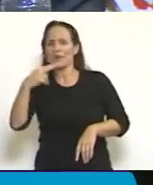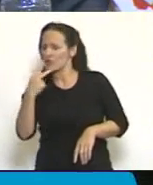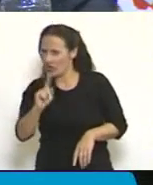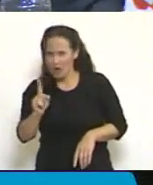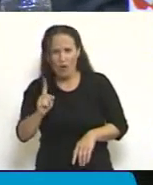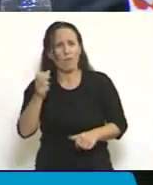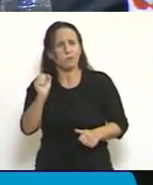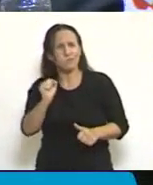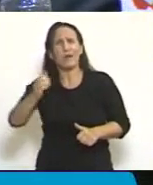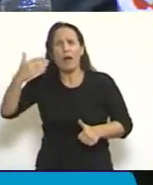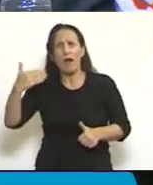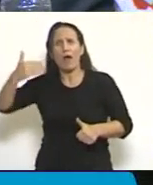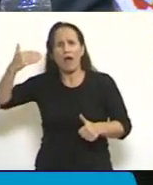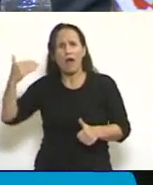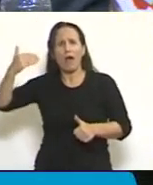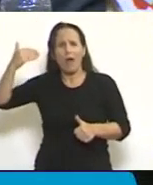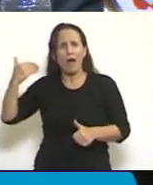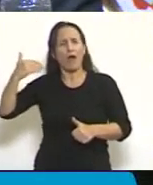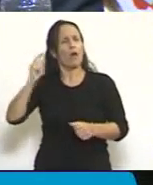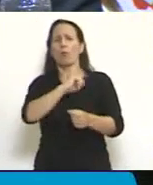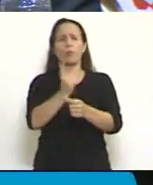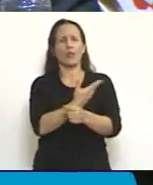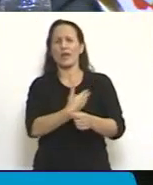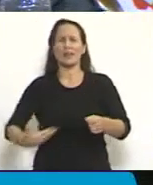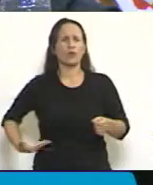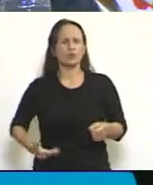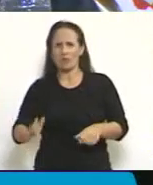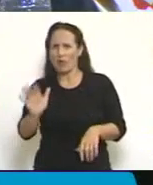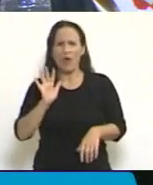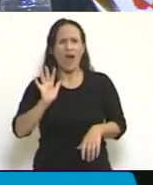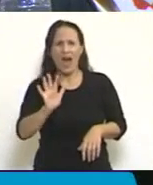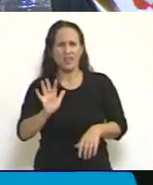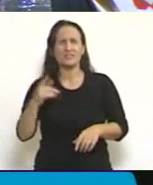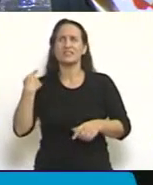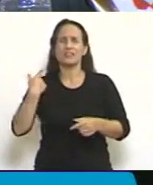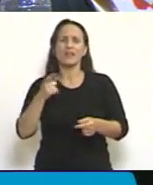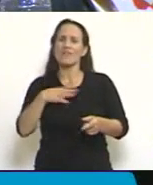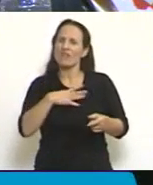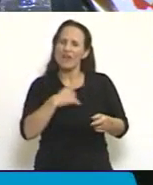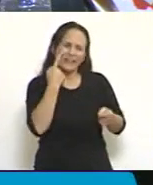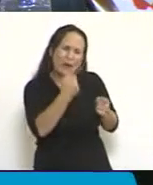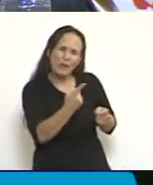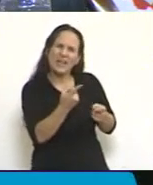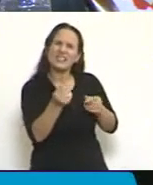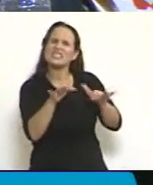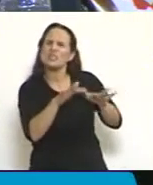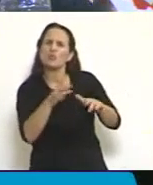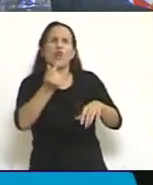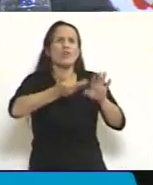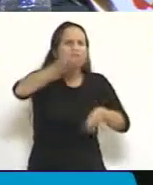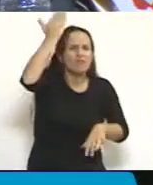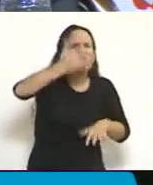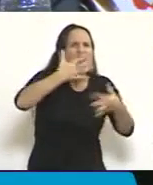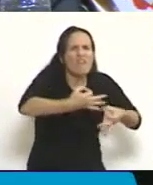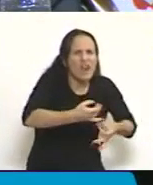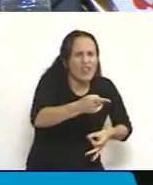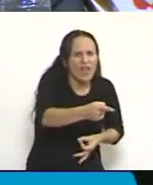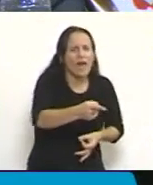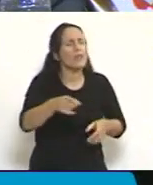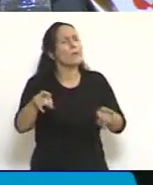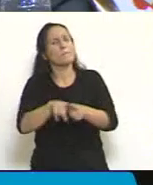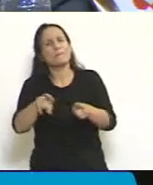ocurrió aisladamente en el ejercicio 2011, esta cuestión de la infraprevisión de recursos